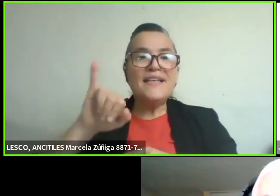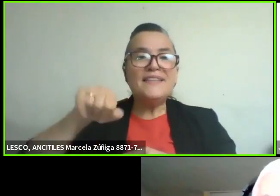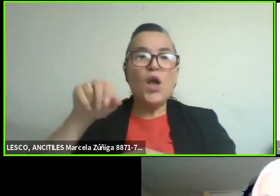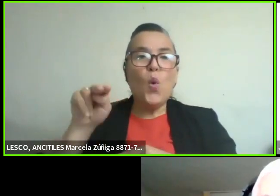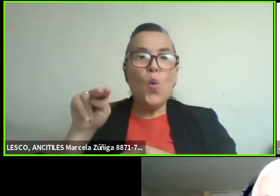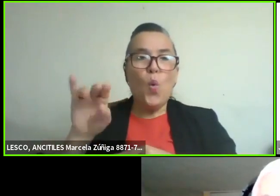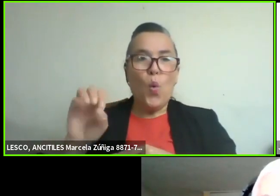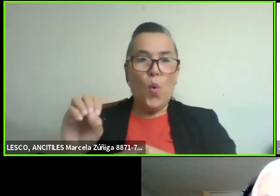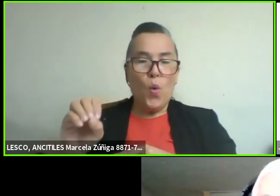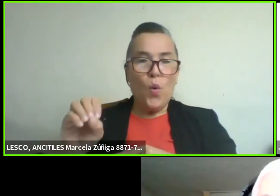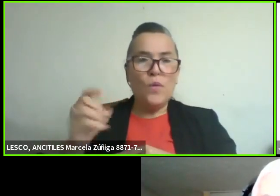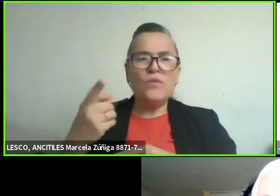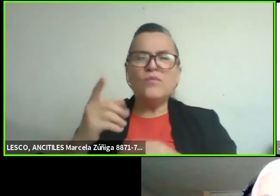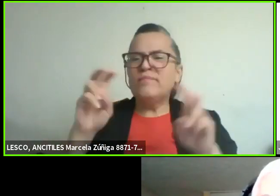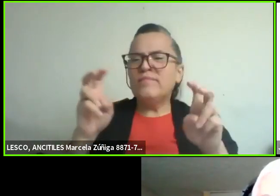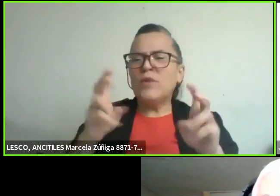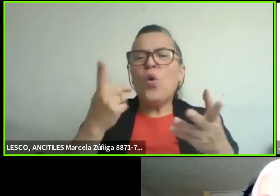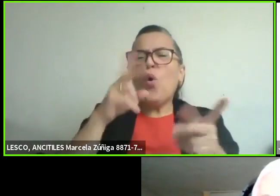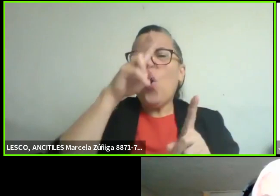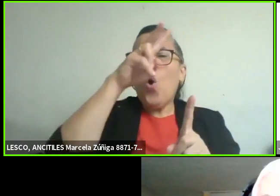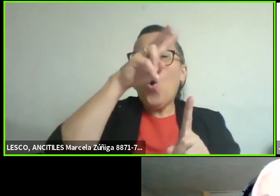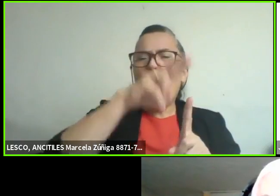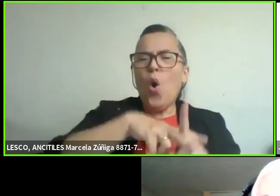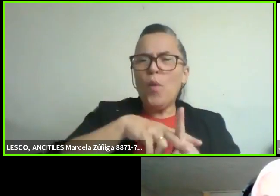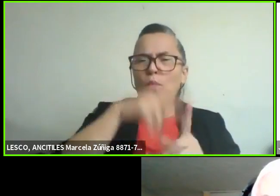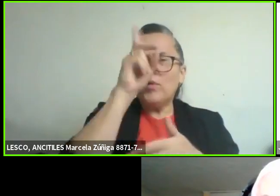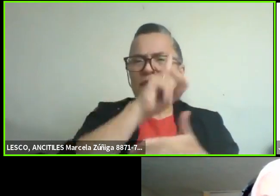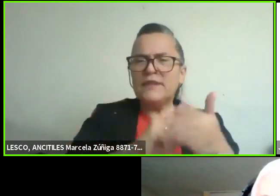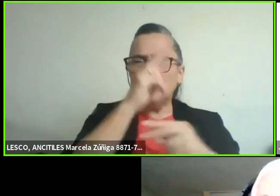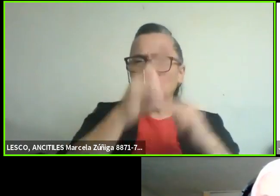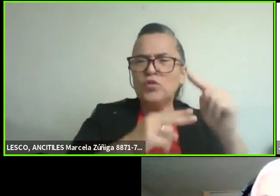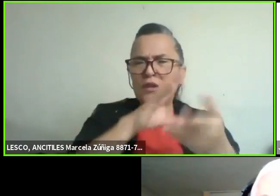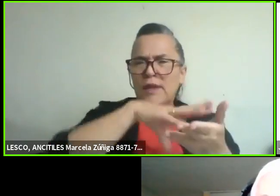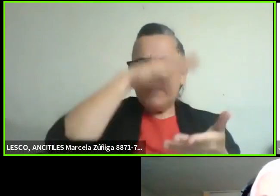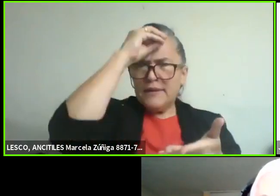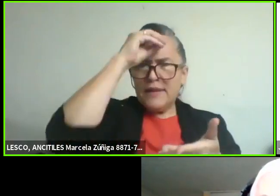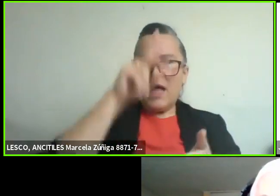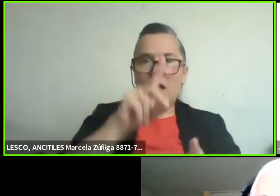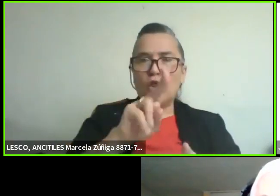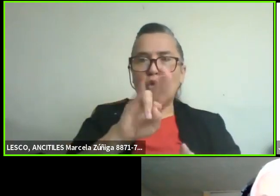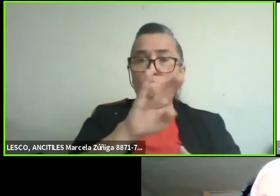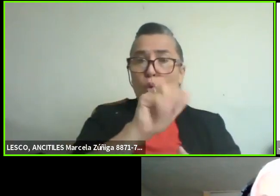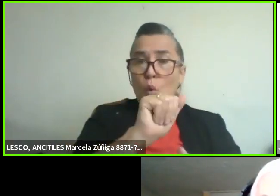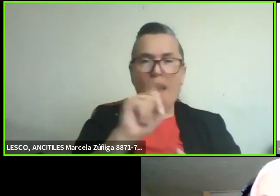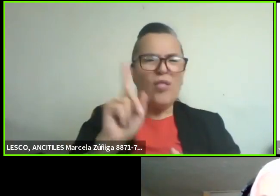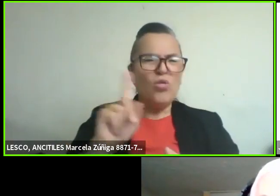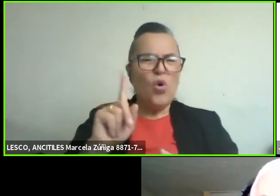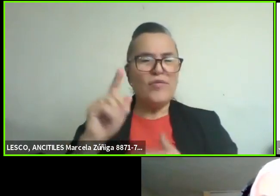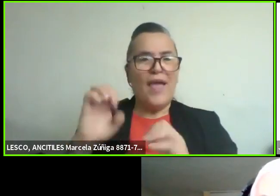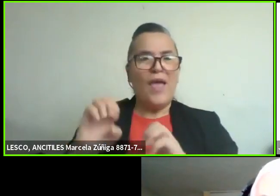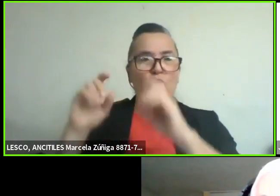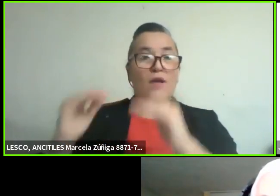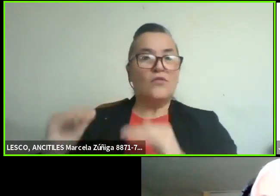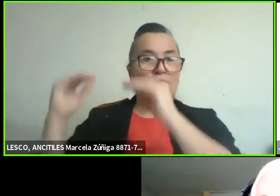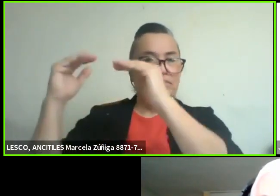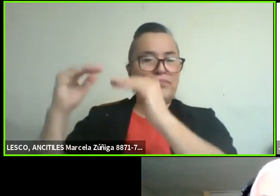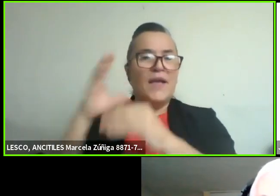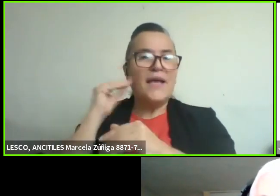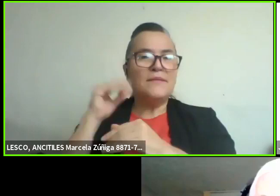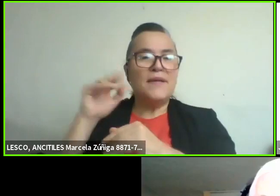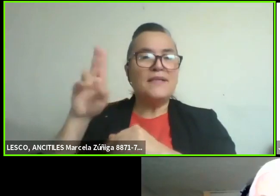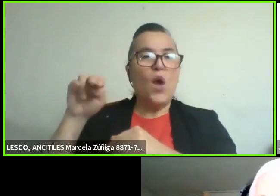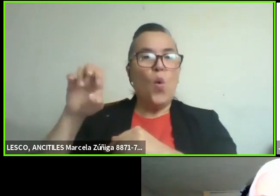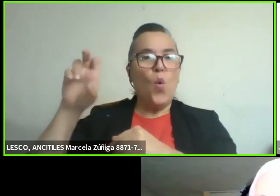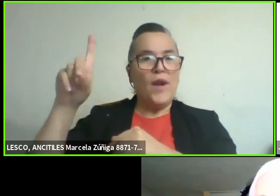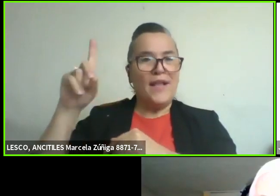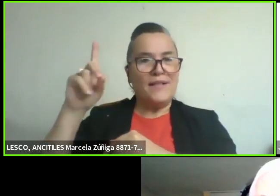tema será cómo aplicar el diseño universal de los aprendizajes duda en la educación superior la experiencia de la métrica costa rica que